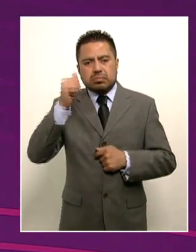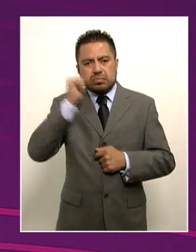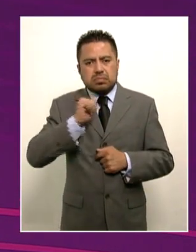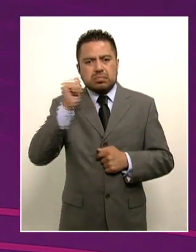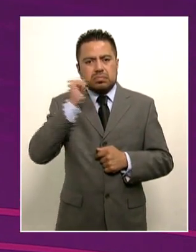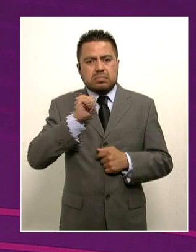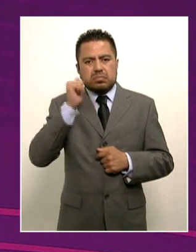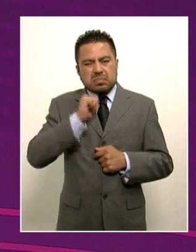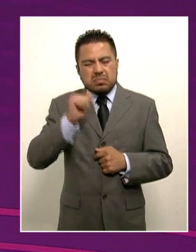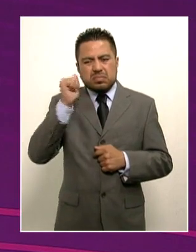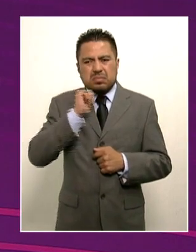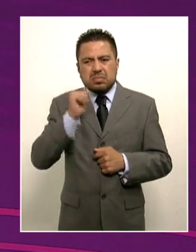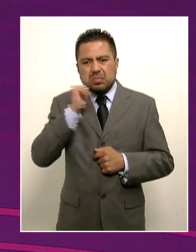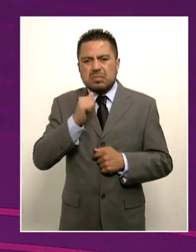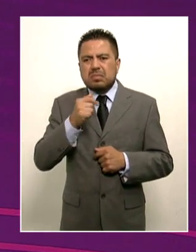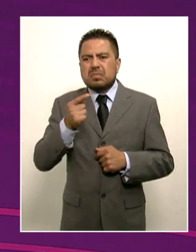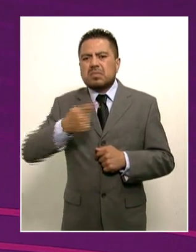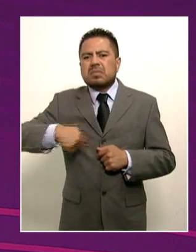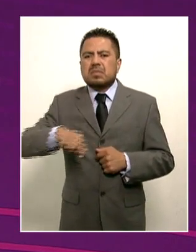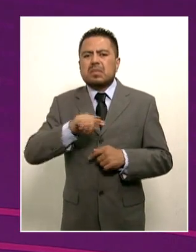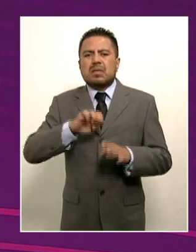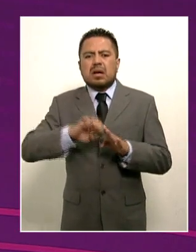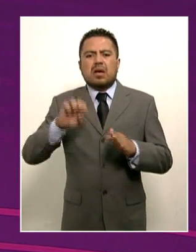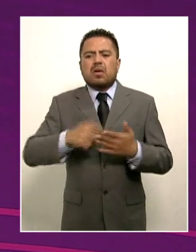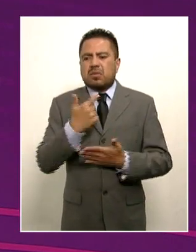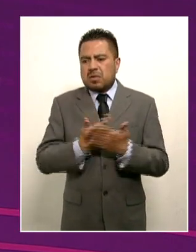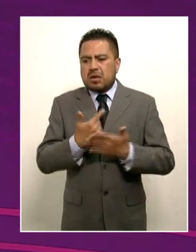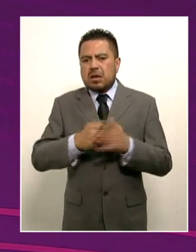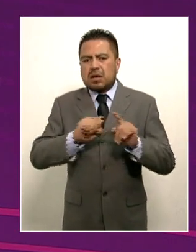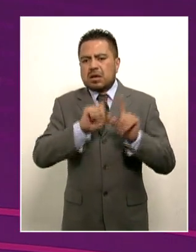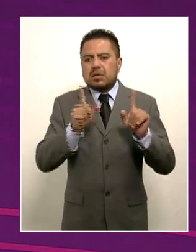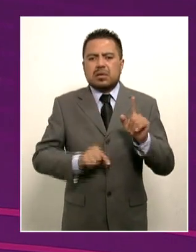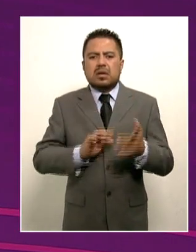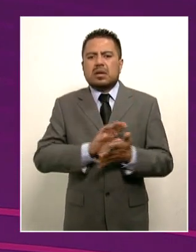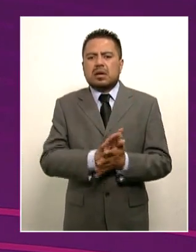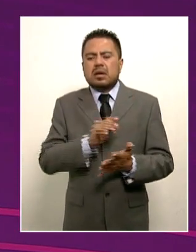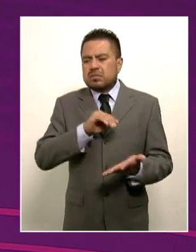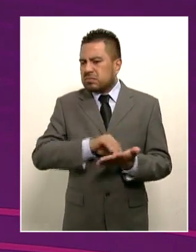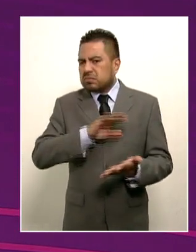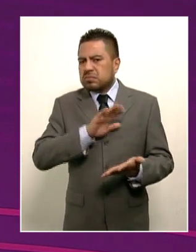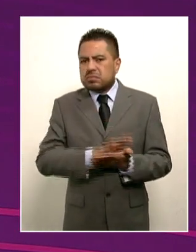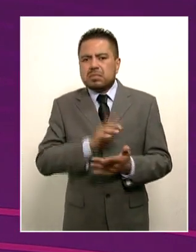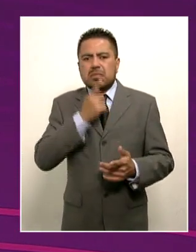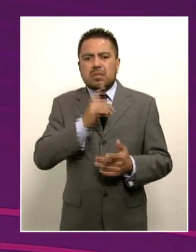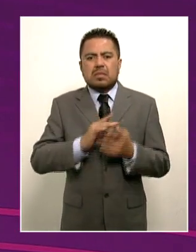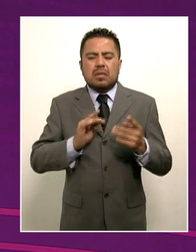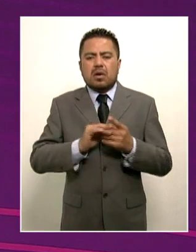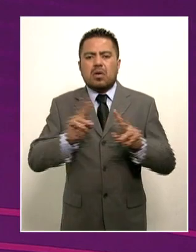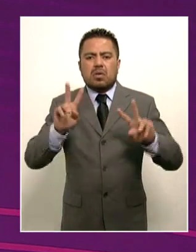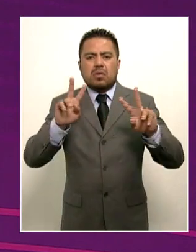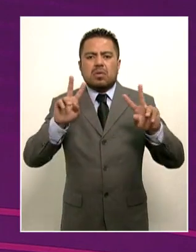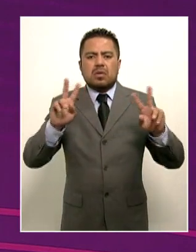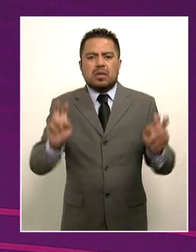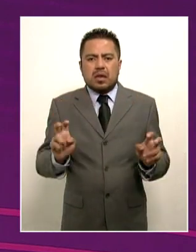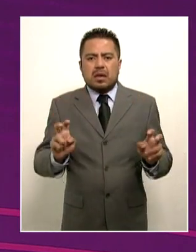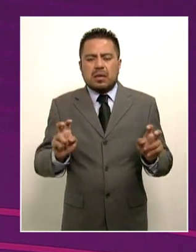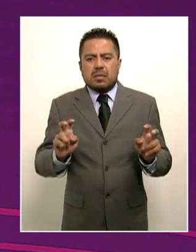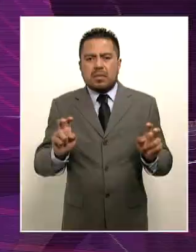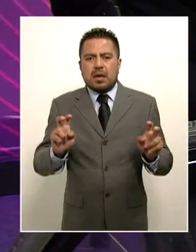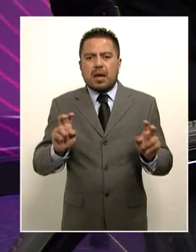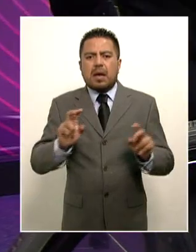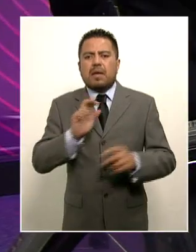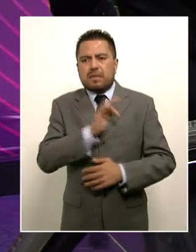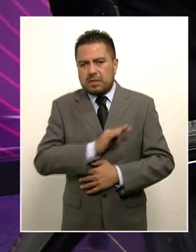está... por ejemplo, en la encuesta nacional de discriminación se marca mucho que un tema que pues,